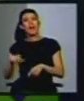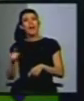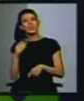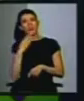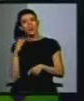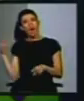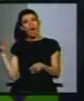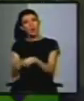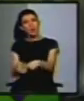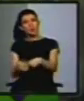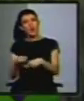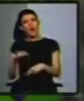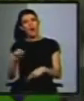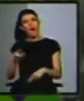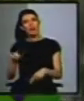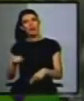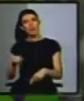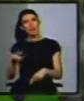Carlos Larraín.